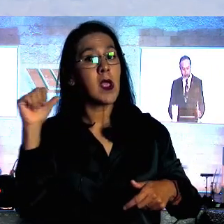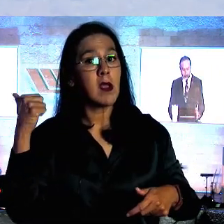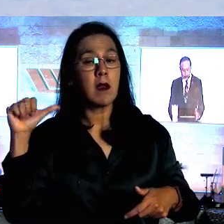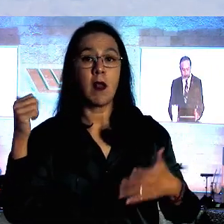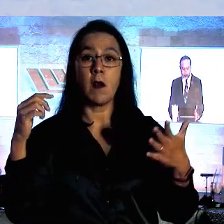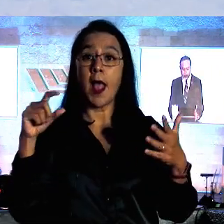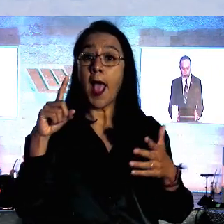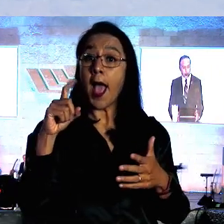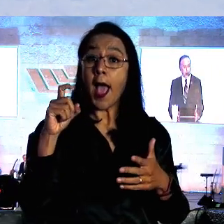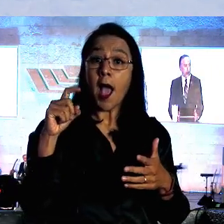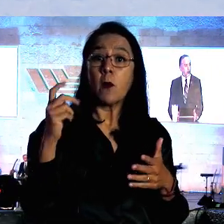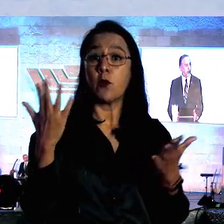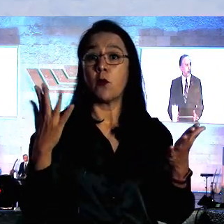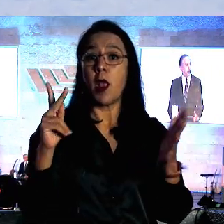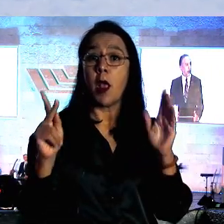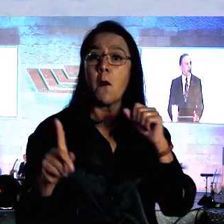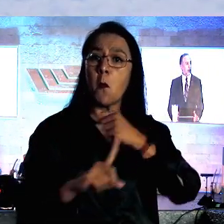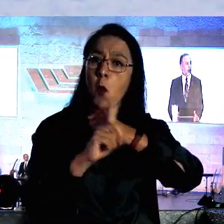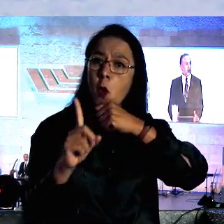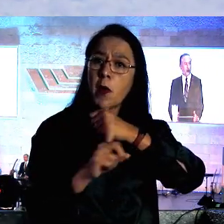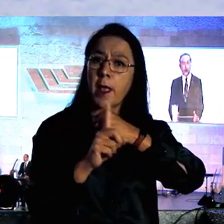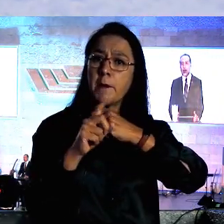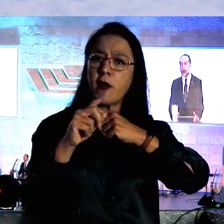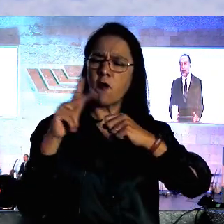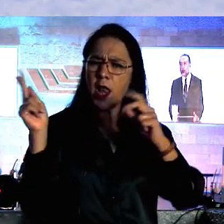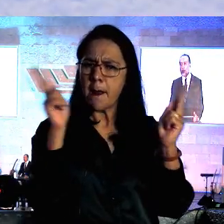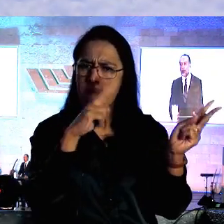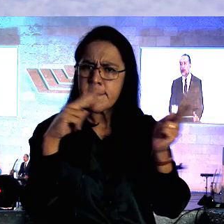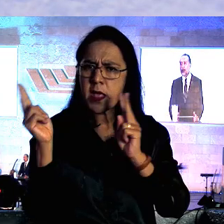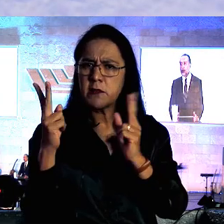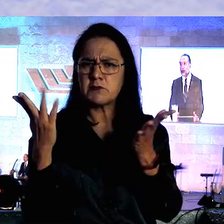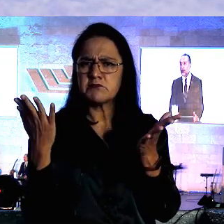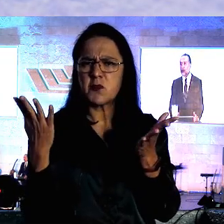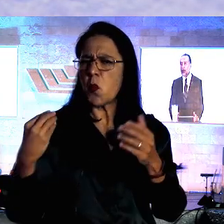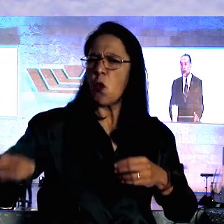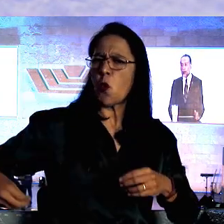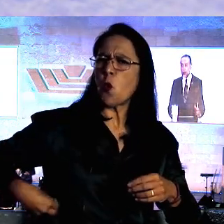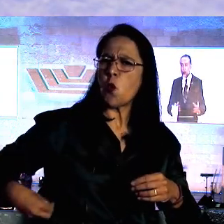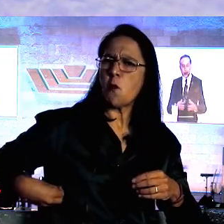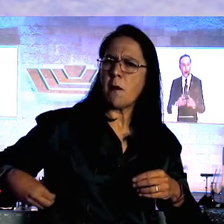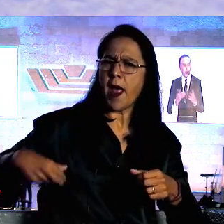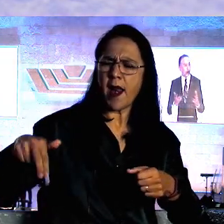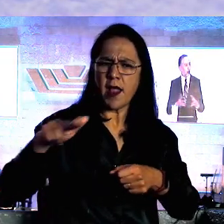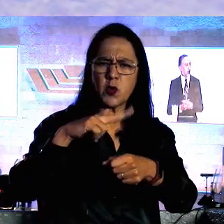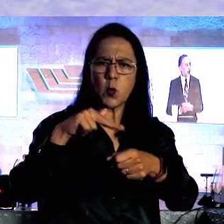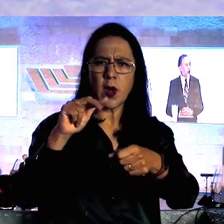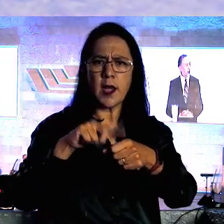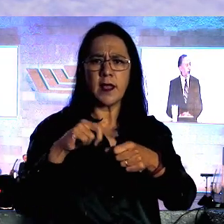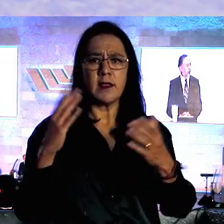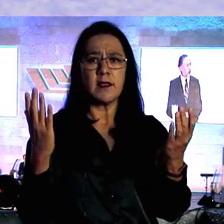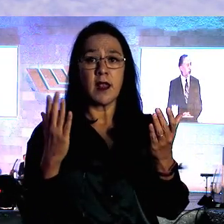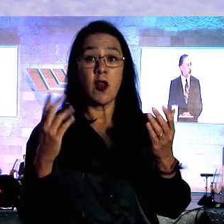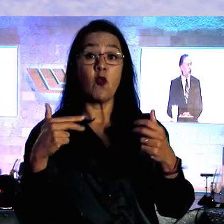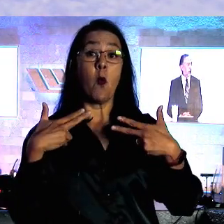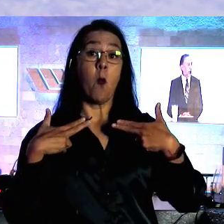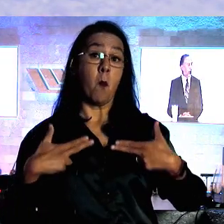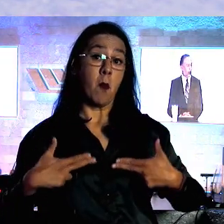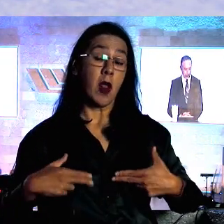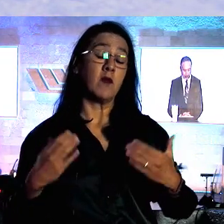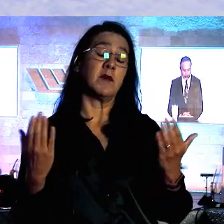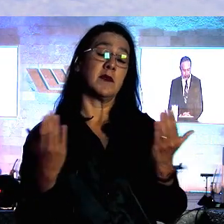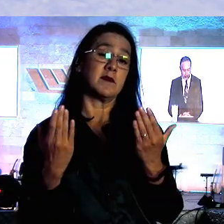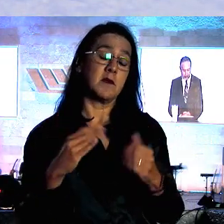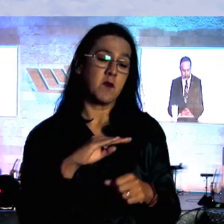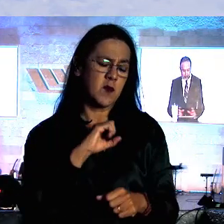el viento, pero bueno, no podemos culpar a la naturaleza de cosas que también los seres humanos muchas veces hacemos mal.